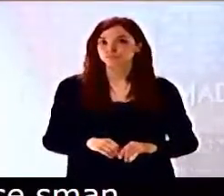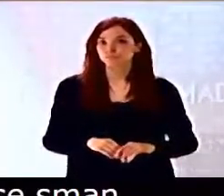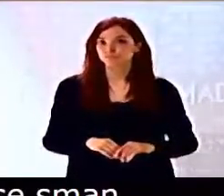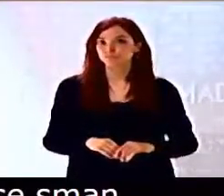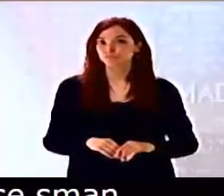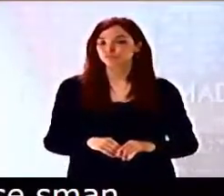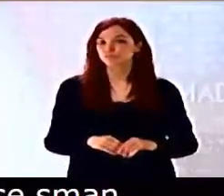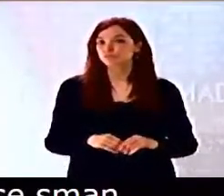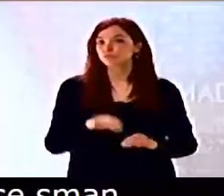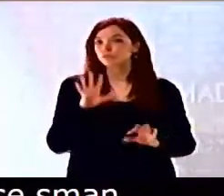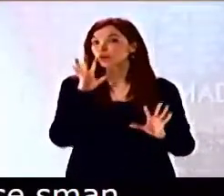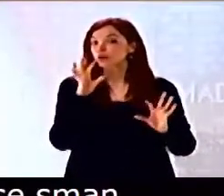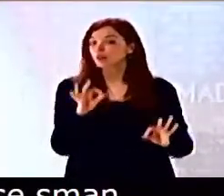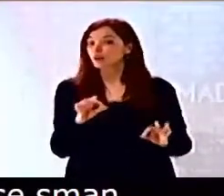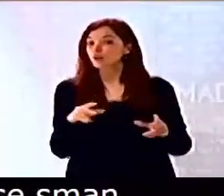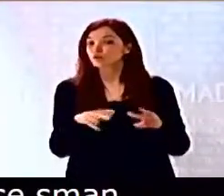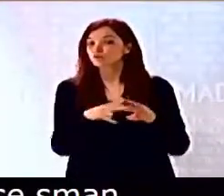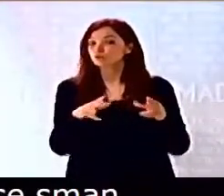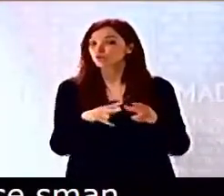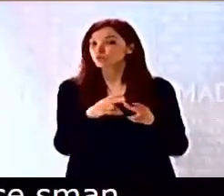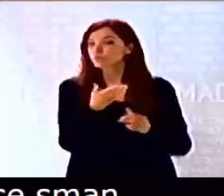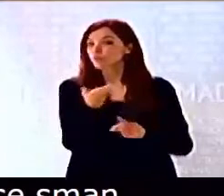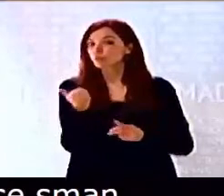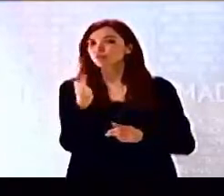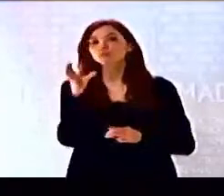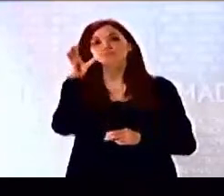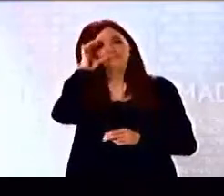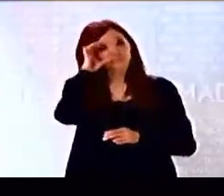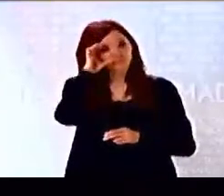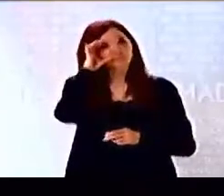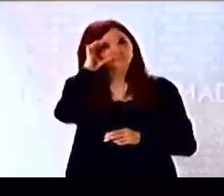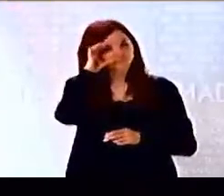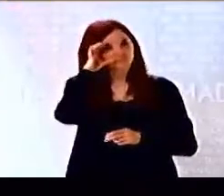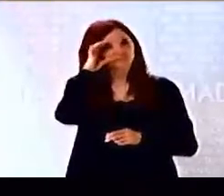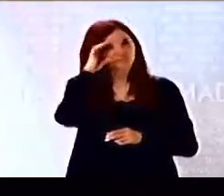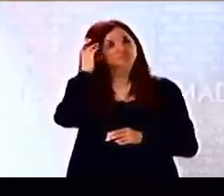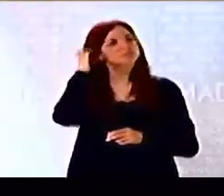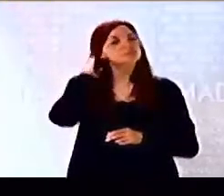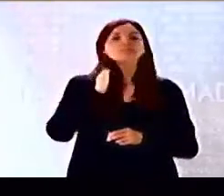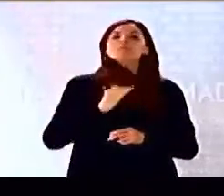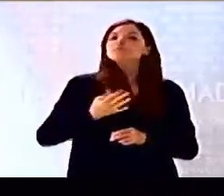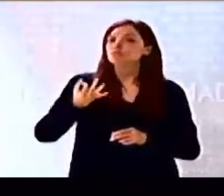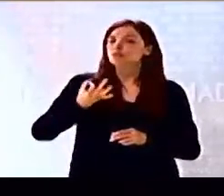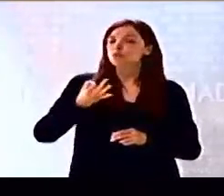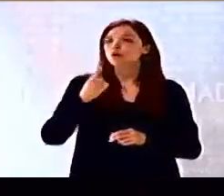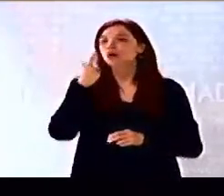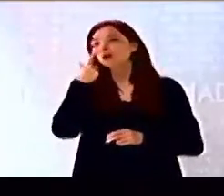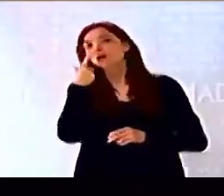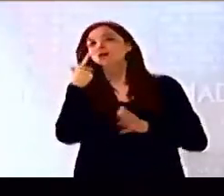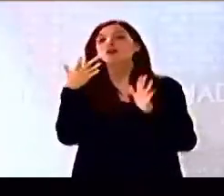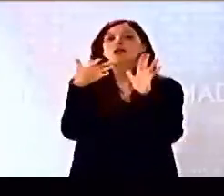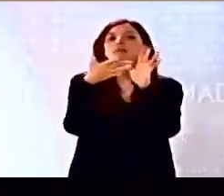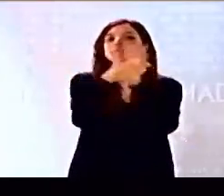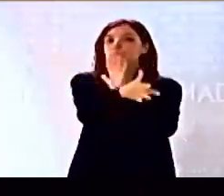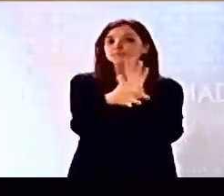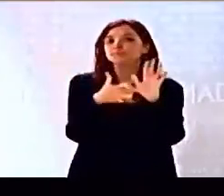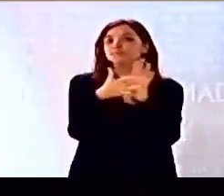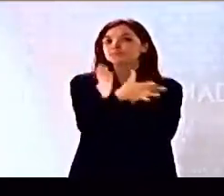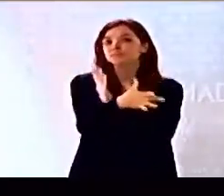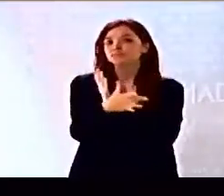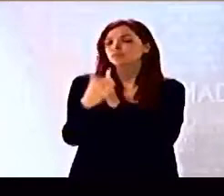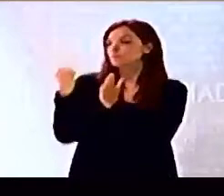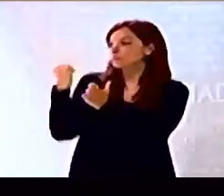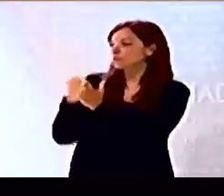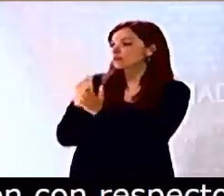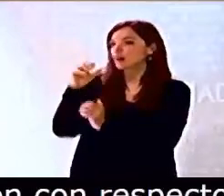Creo que la sociedad tiene que escuchar una explicación con respecto a la vacuna de